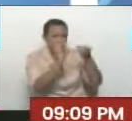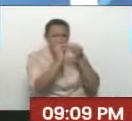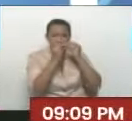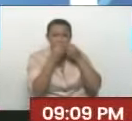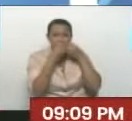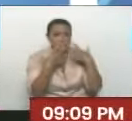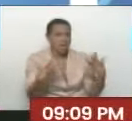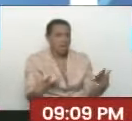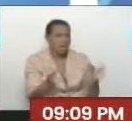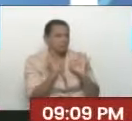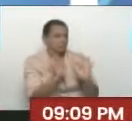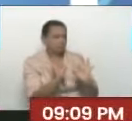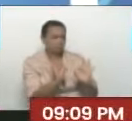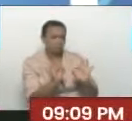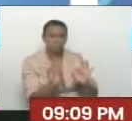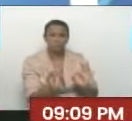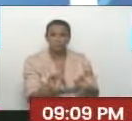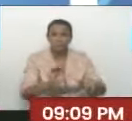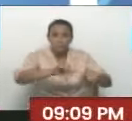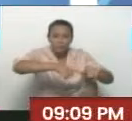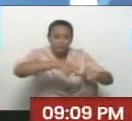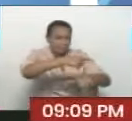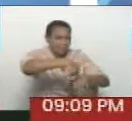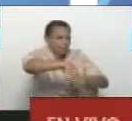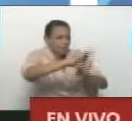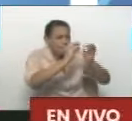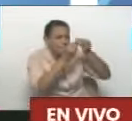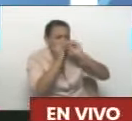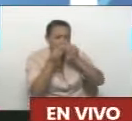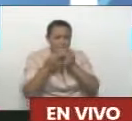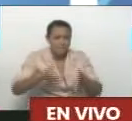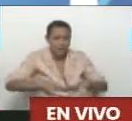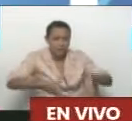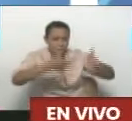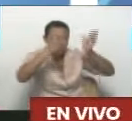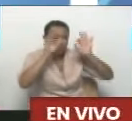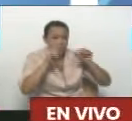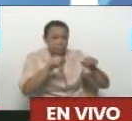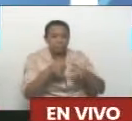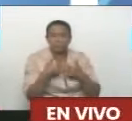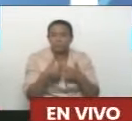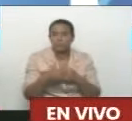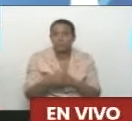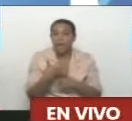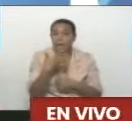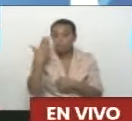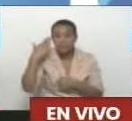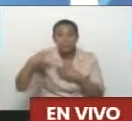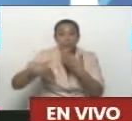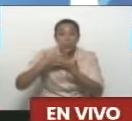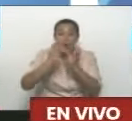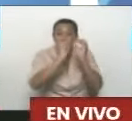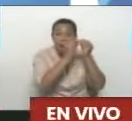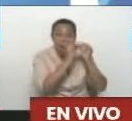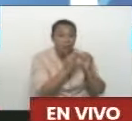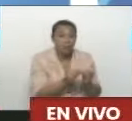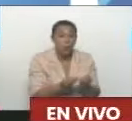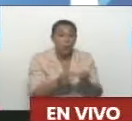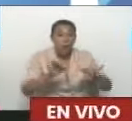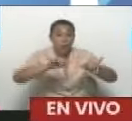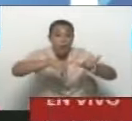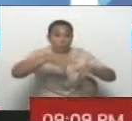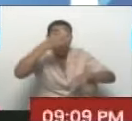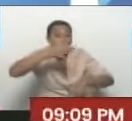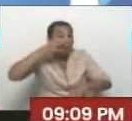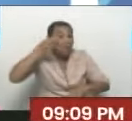fuera de lo normal, Pérez Rossi, fuera de lo normal. Benito, ha sido recuperada con la